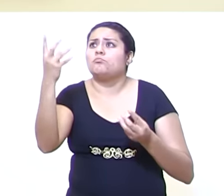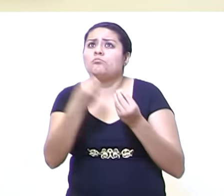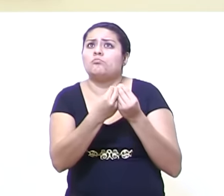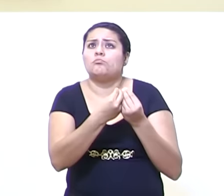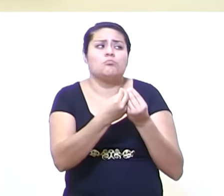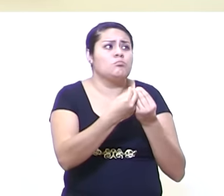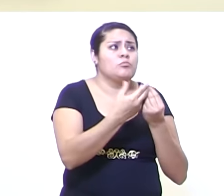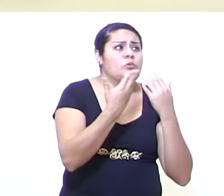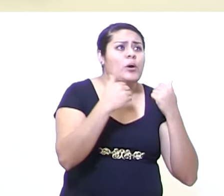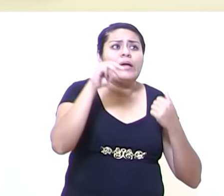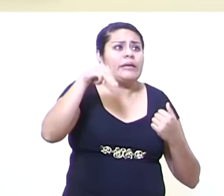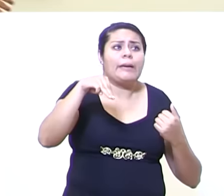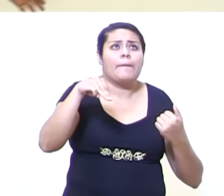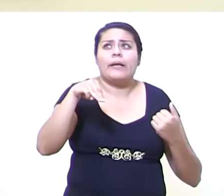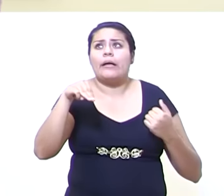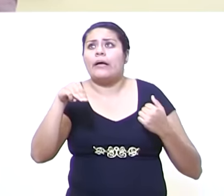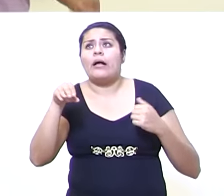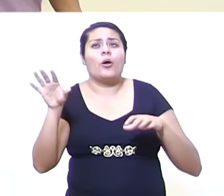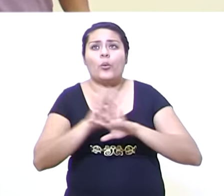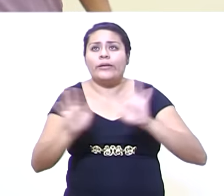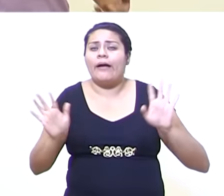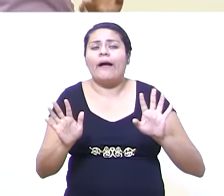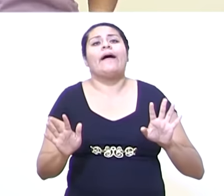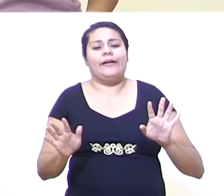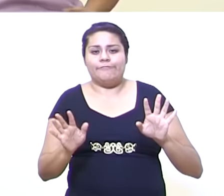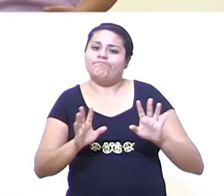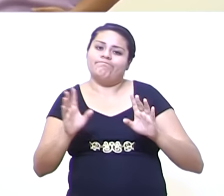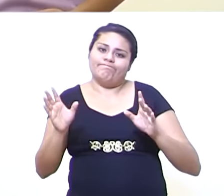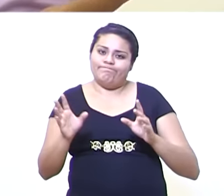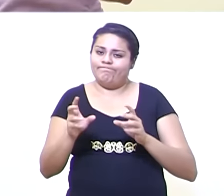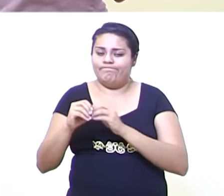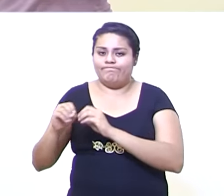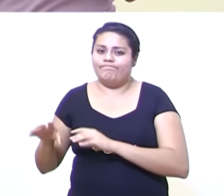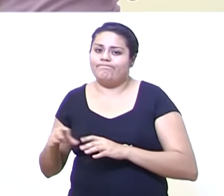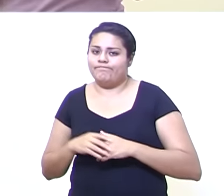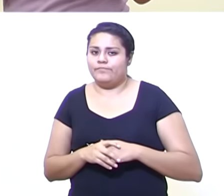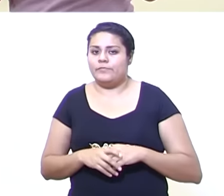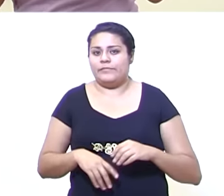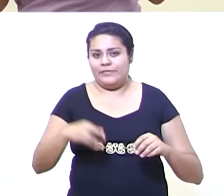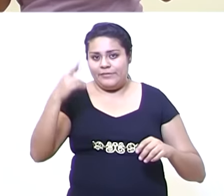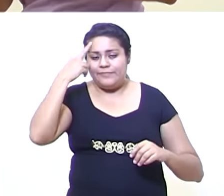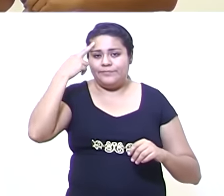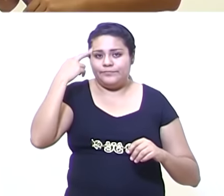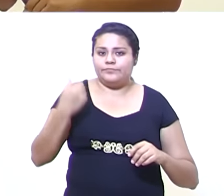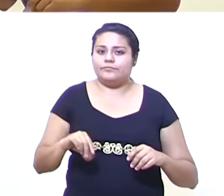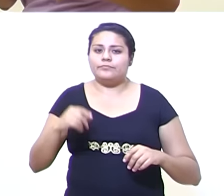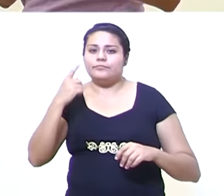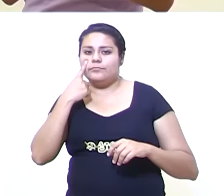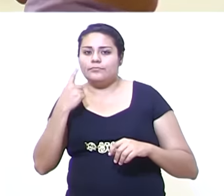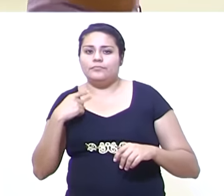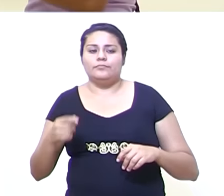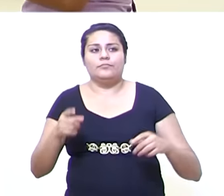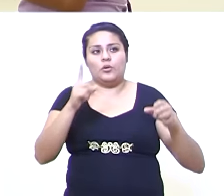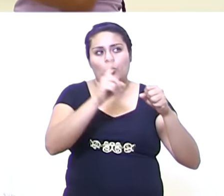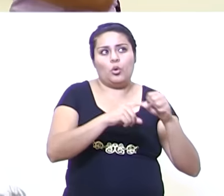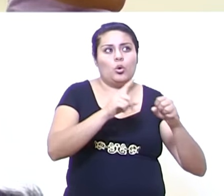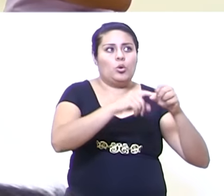¿qué otra clasificación podemos hacer para estas palabras? Ya hicimos clasificación por colores,